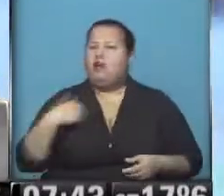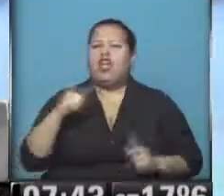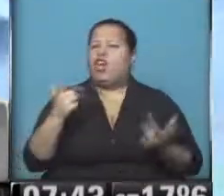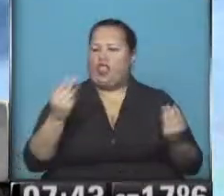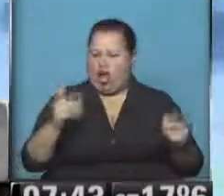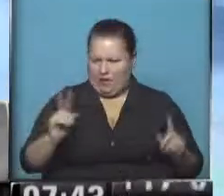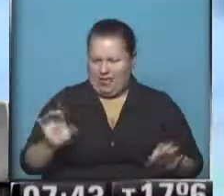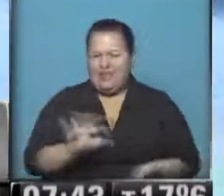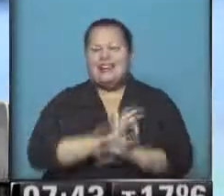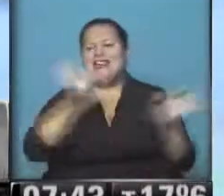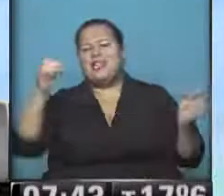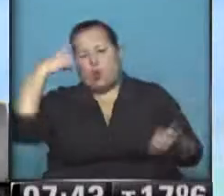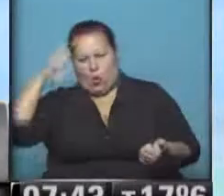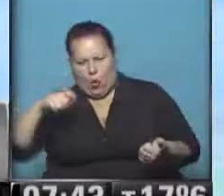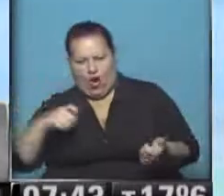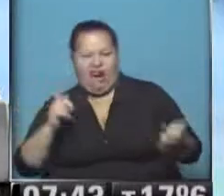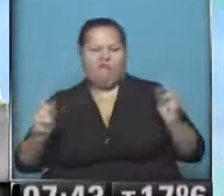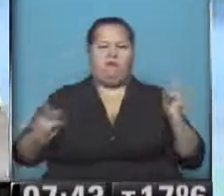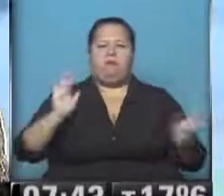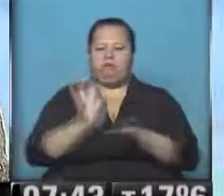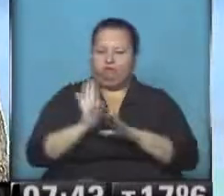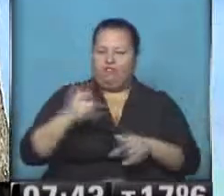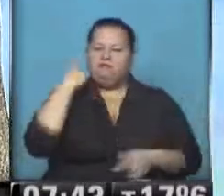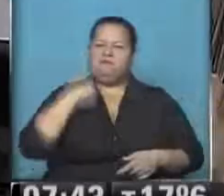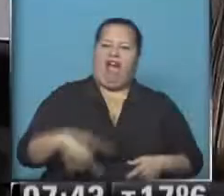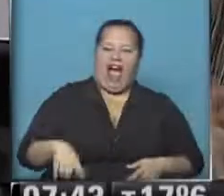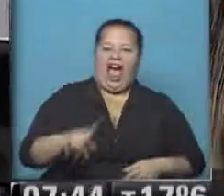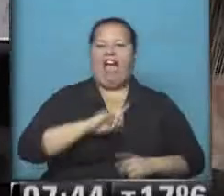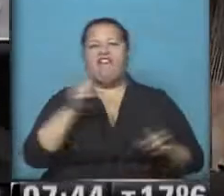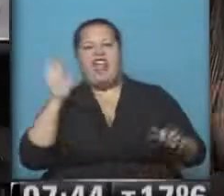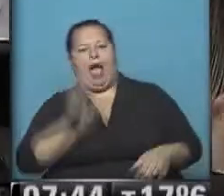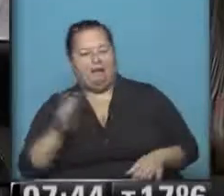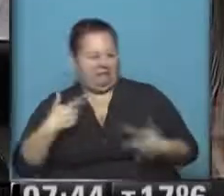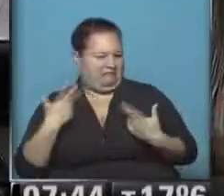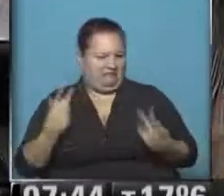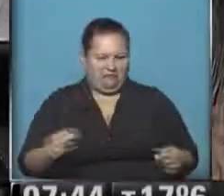miedo a ningún juez pistolero, mafioso ni extorsionador.